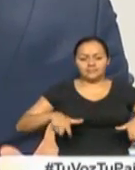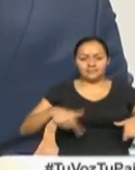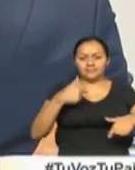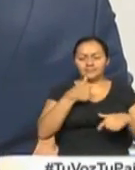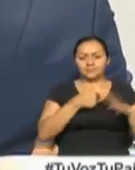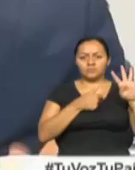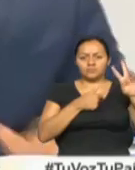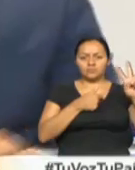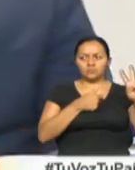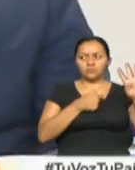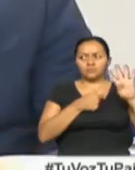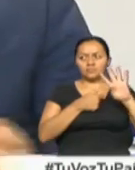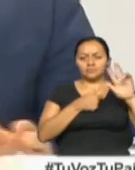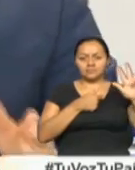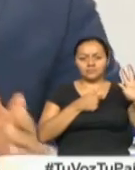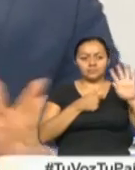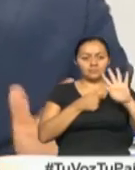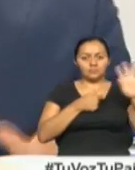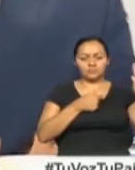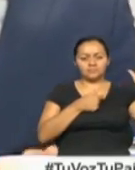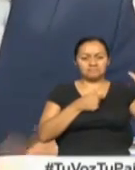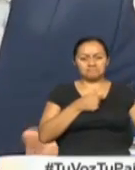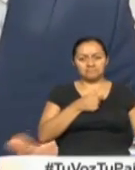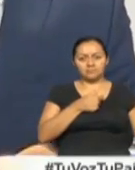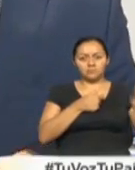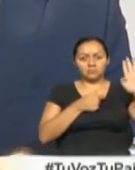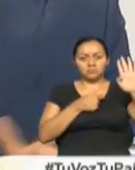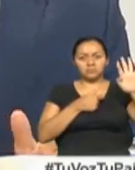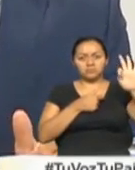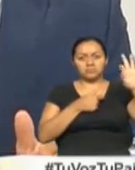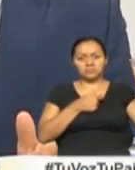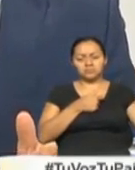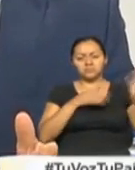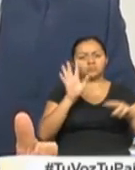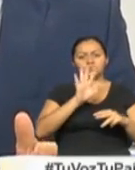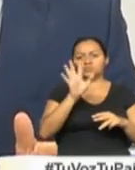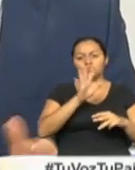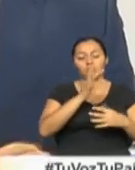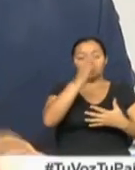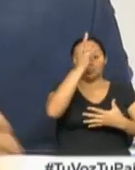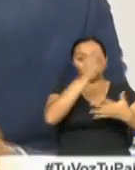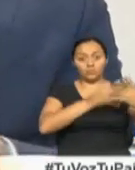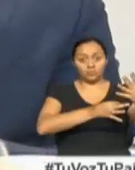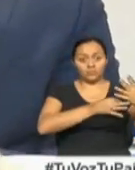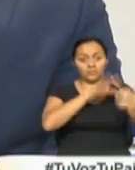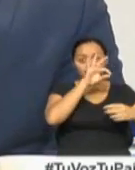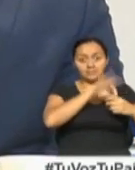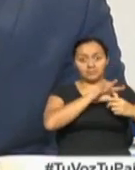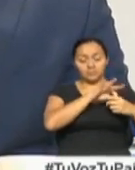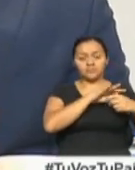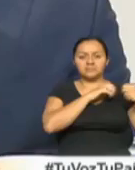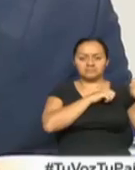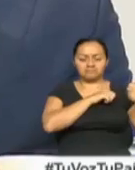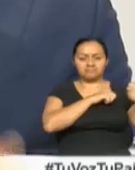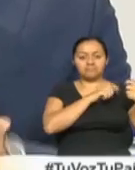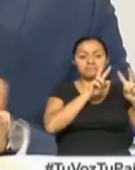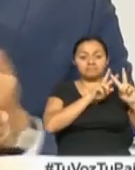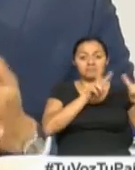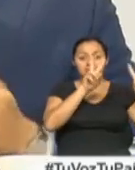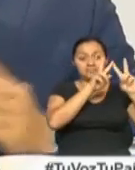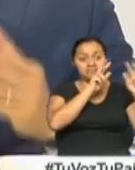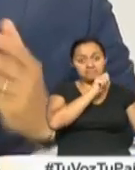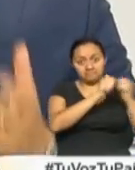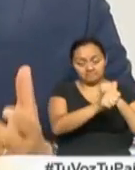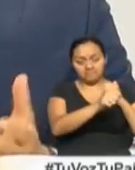43, 44, pero bajó a 36. No, una cosa son votos totales y otra cosa son votos válidos. Se contabilizan los votos válidos.